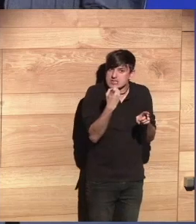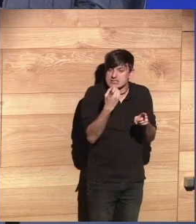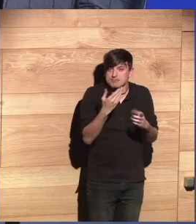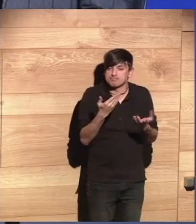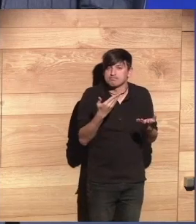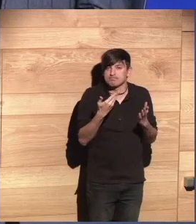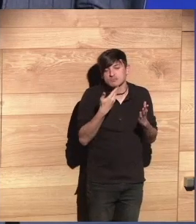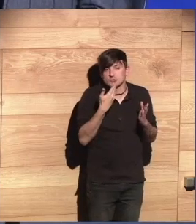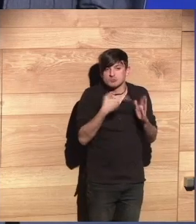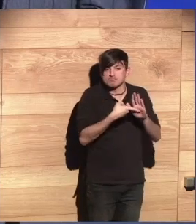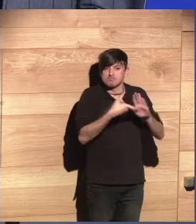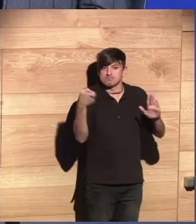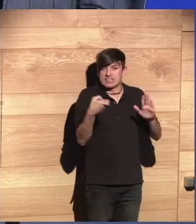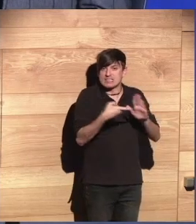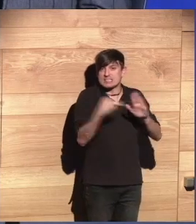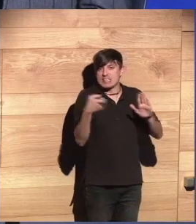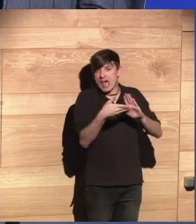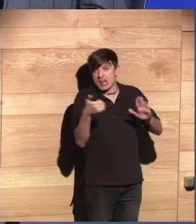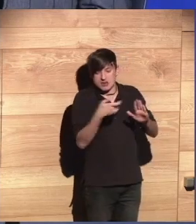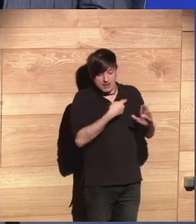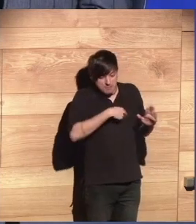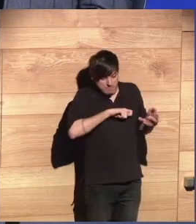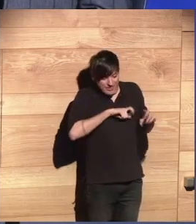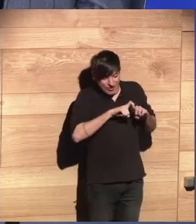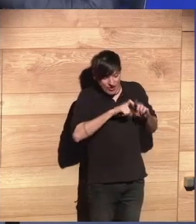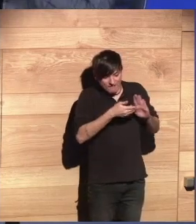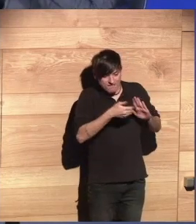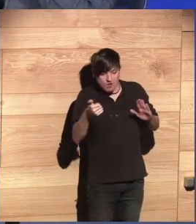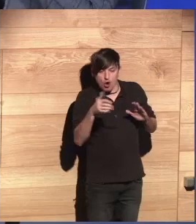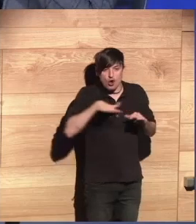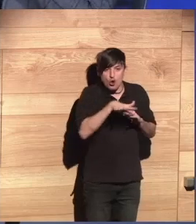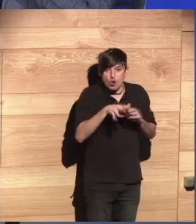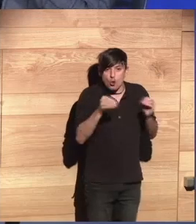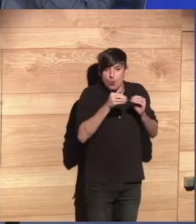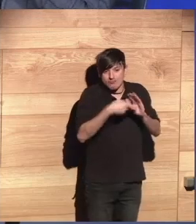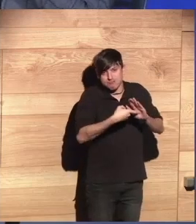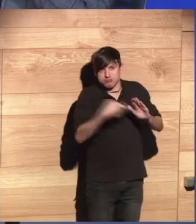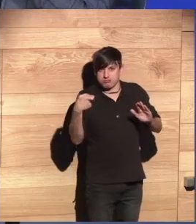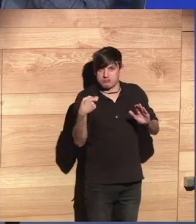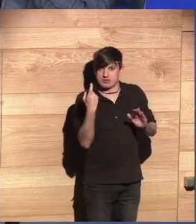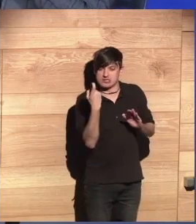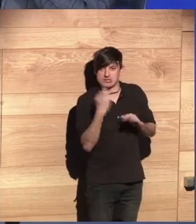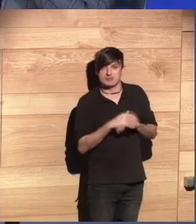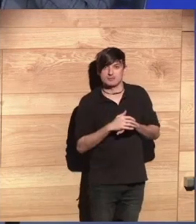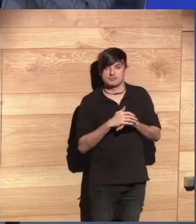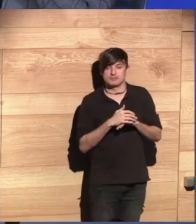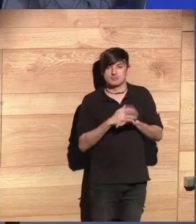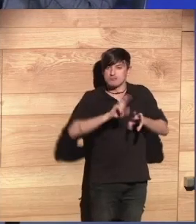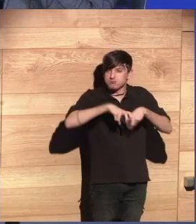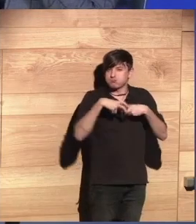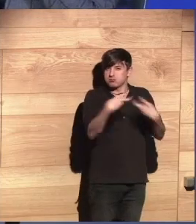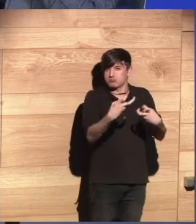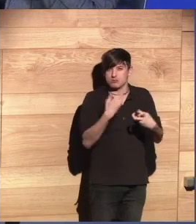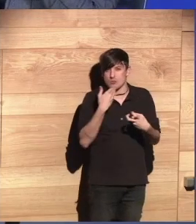Quitarle, bien entendido, lo español, quitarle los lugares comunes y esta especie de